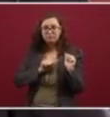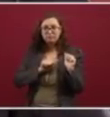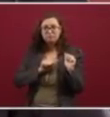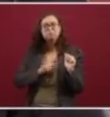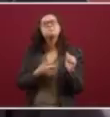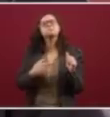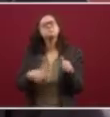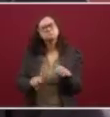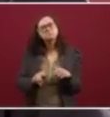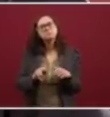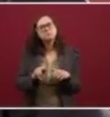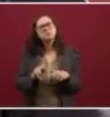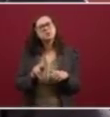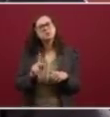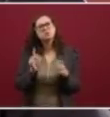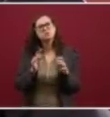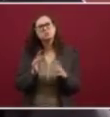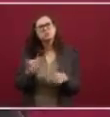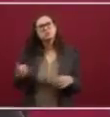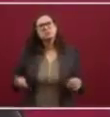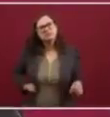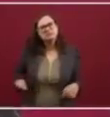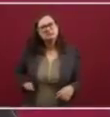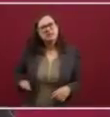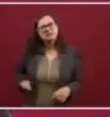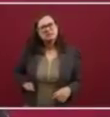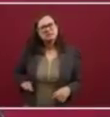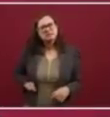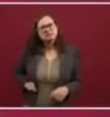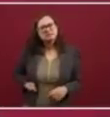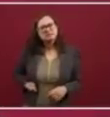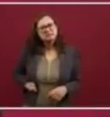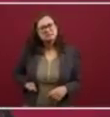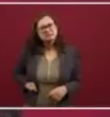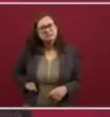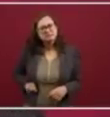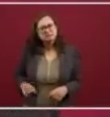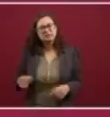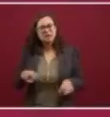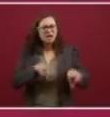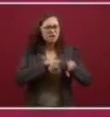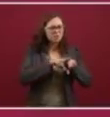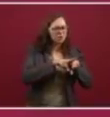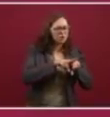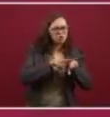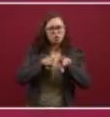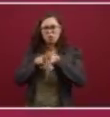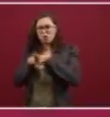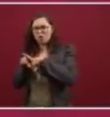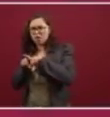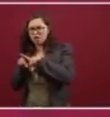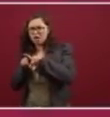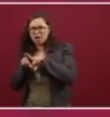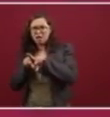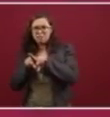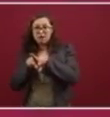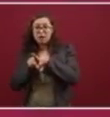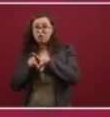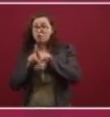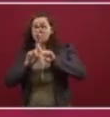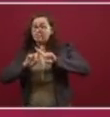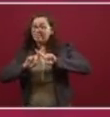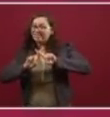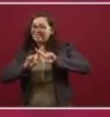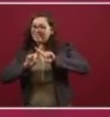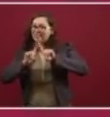sería bueno saber si dos hermanos en áreas distintas